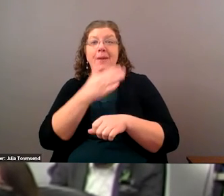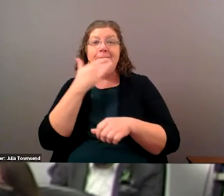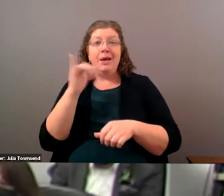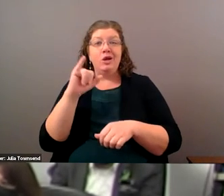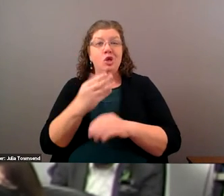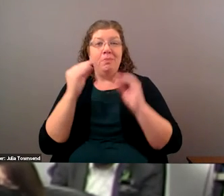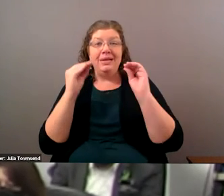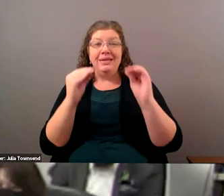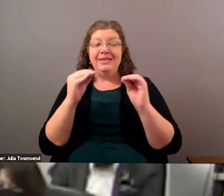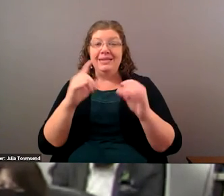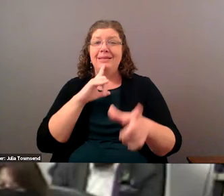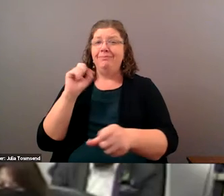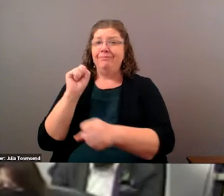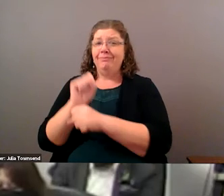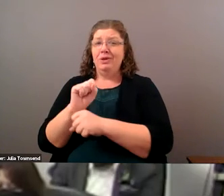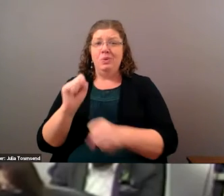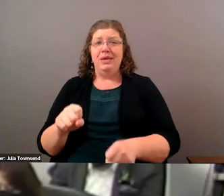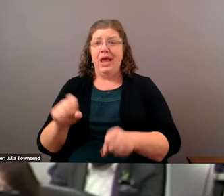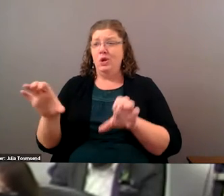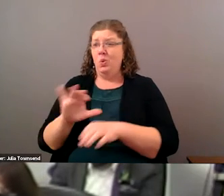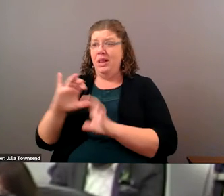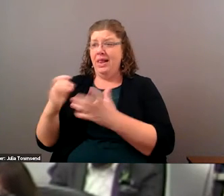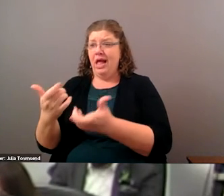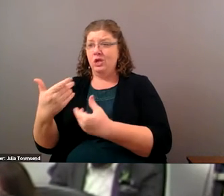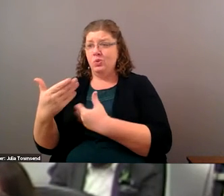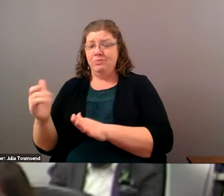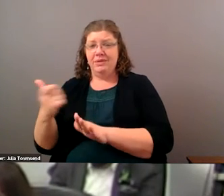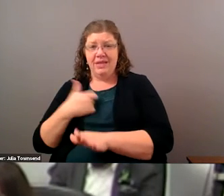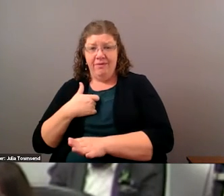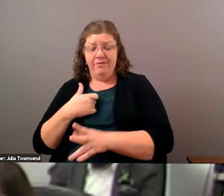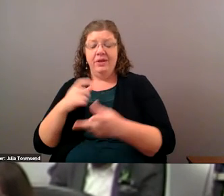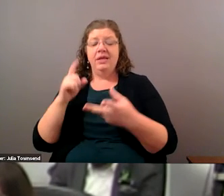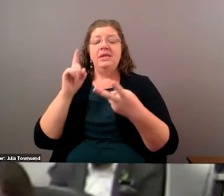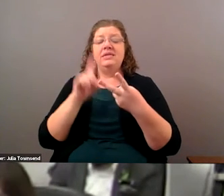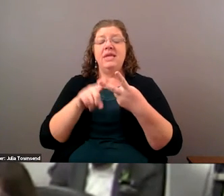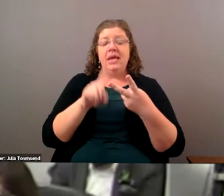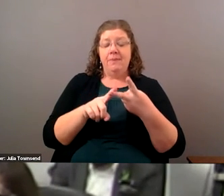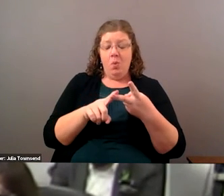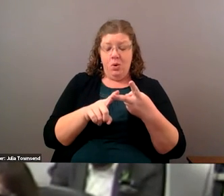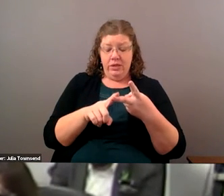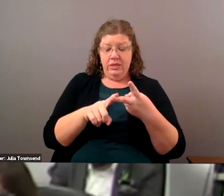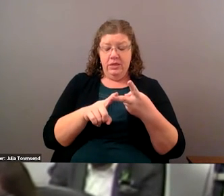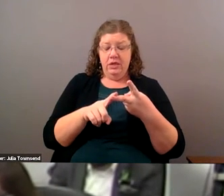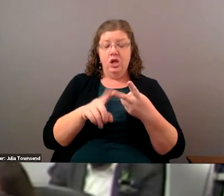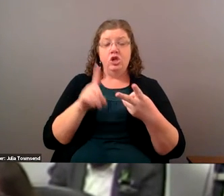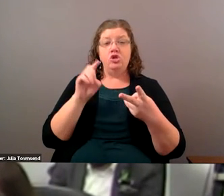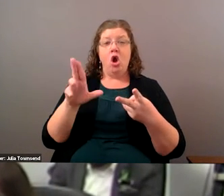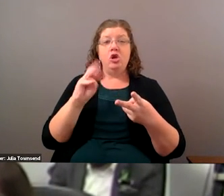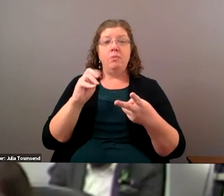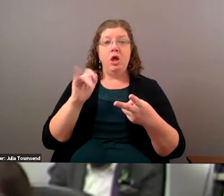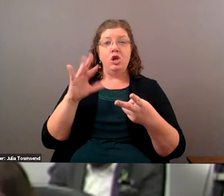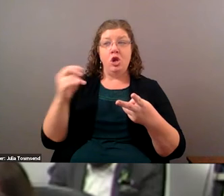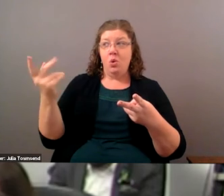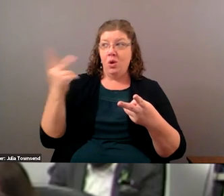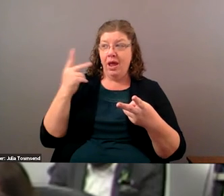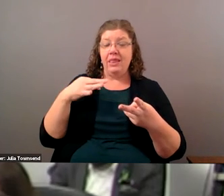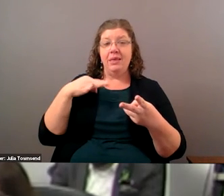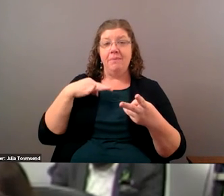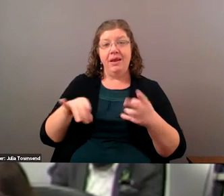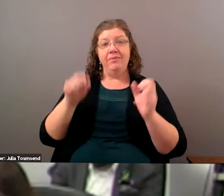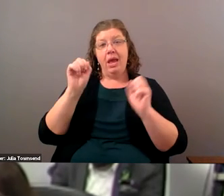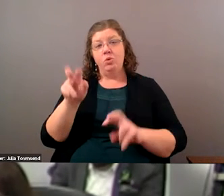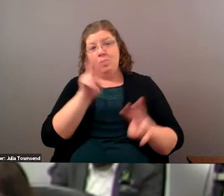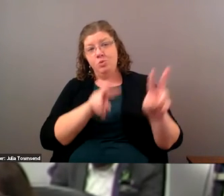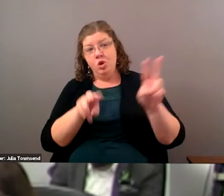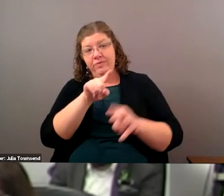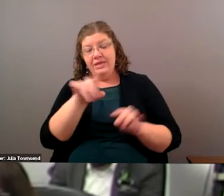real, que fácilmente se pueden replicar en un salón. El segundo punto es que la doctora Maldonado y yo tuvimos el beneficio de poder observar esto en acción